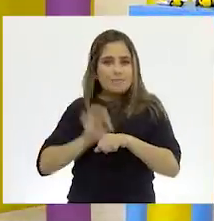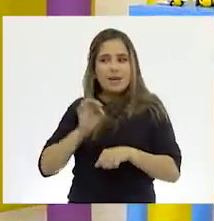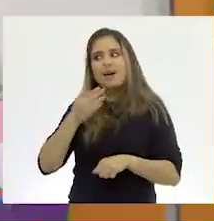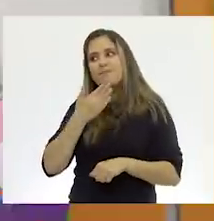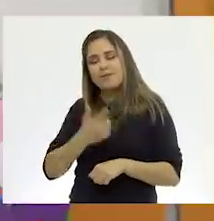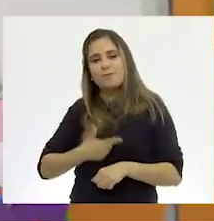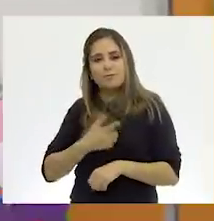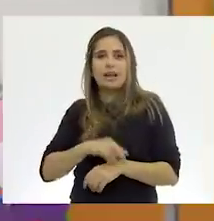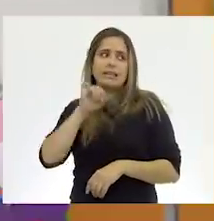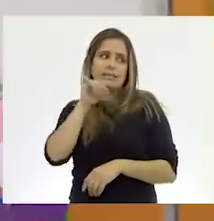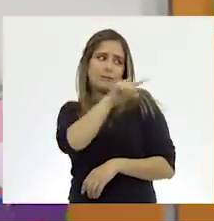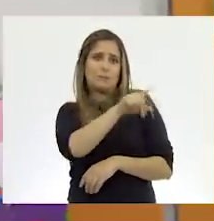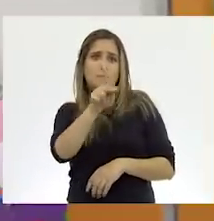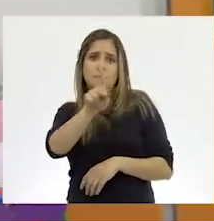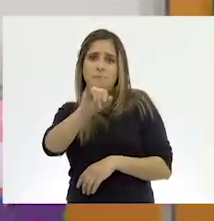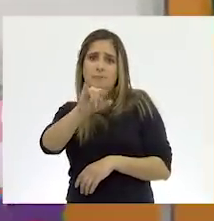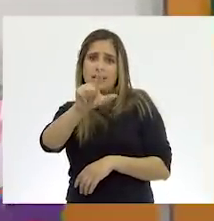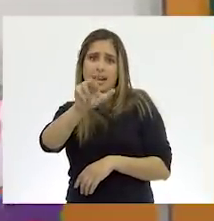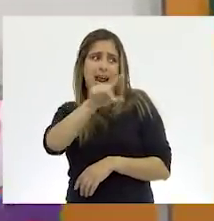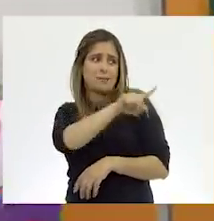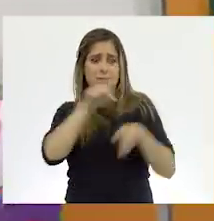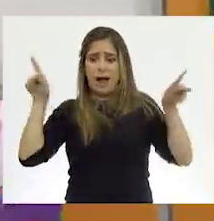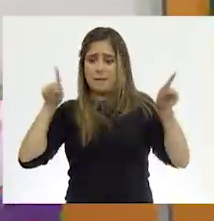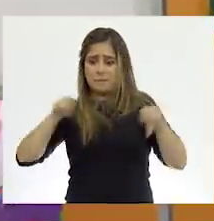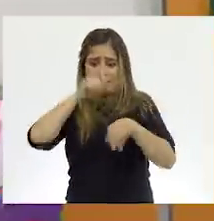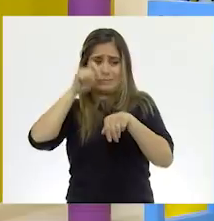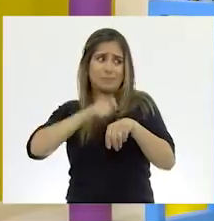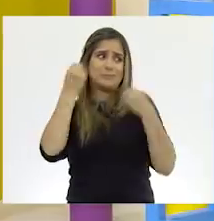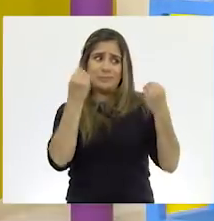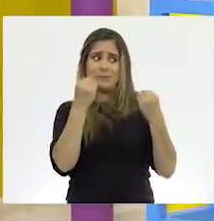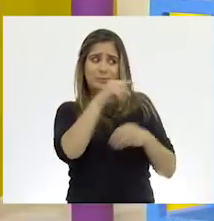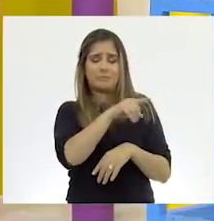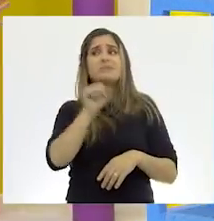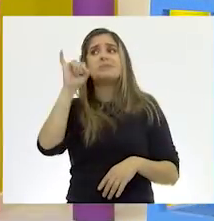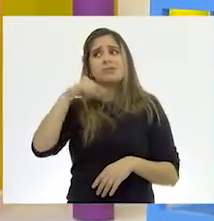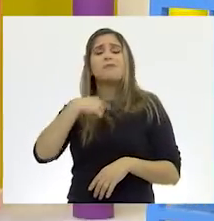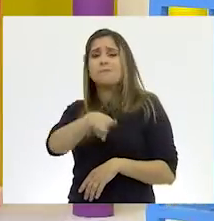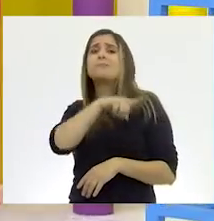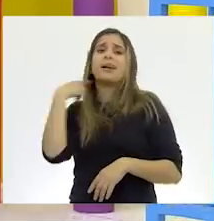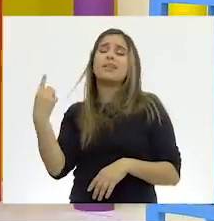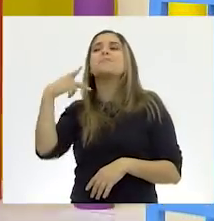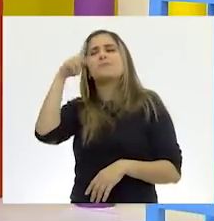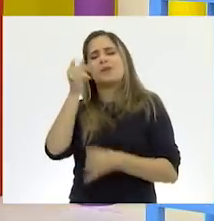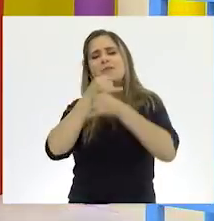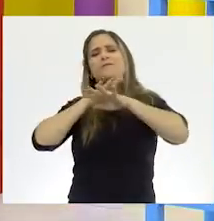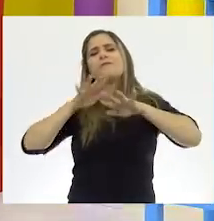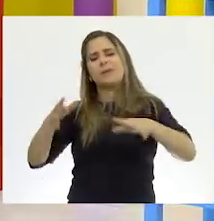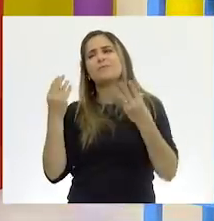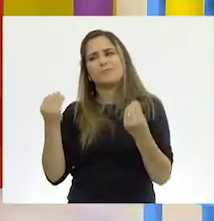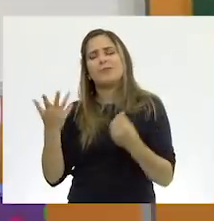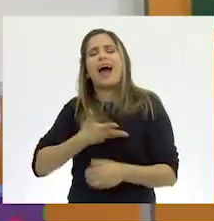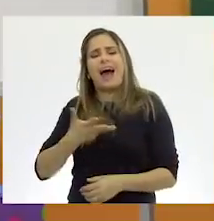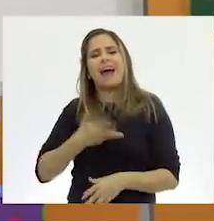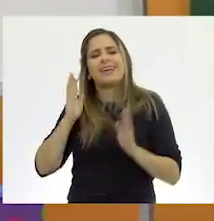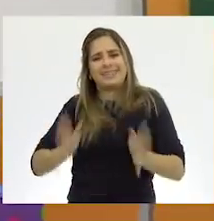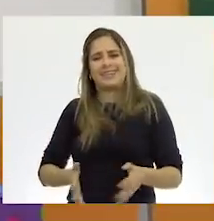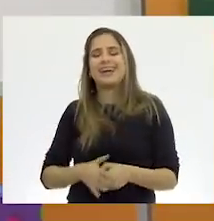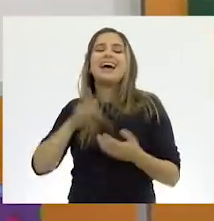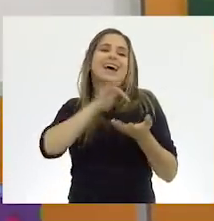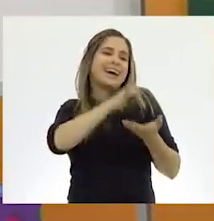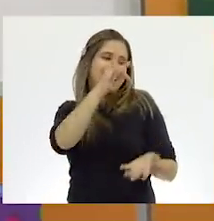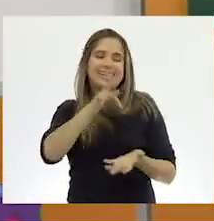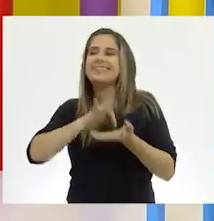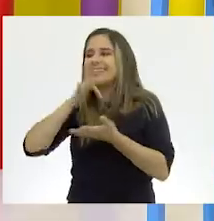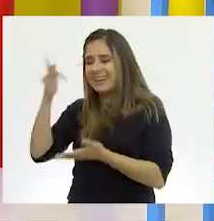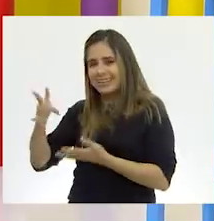bien picada, pero, Pilar, porque junto muchísimas abejas. Así es, perdí, pero me llevé mucha información. Nos vemos, maestro. Adiós, muchas gracias. Pilar, gracias a